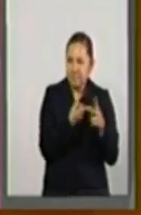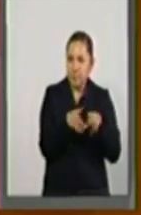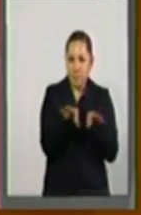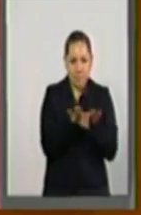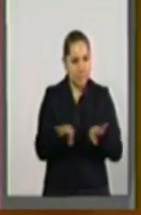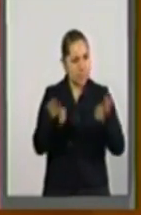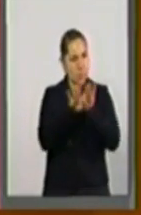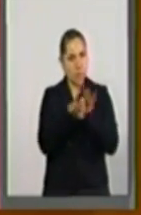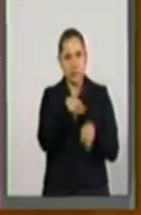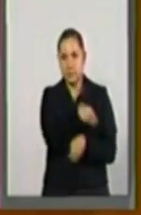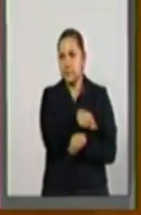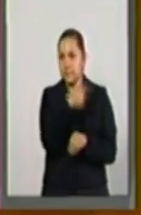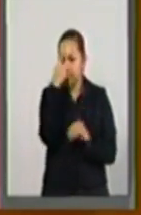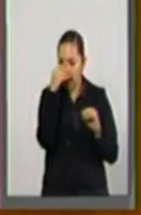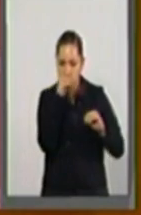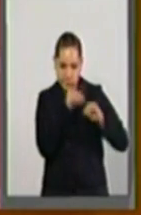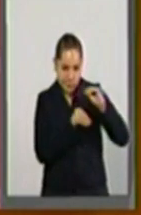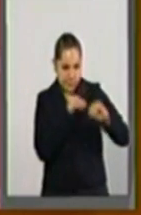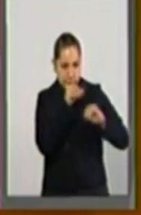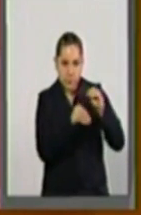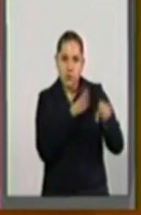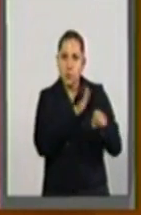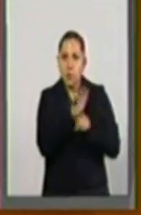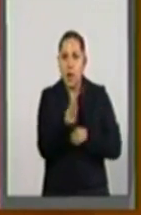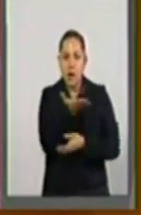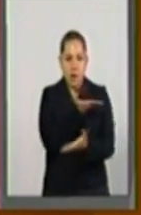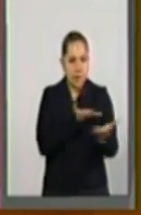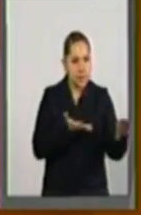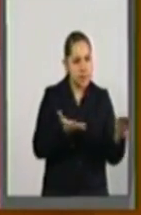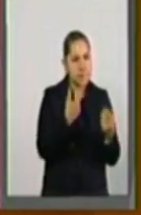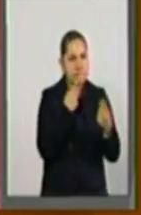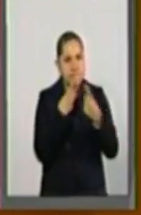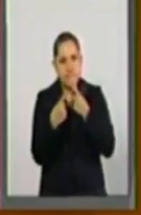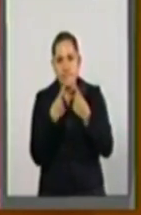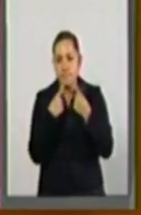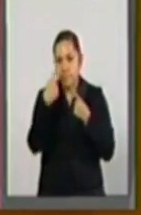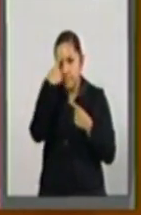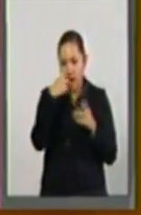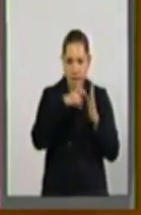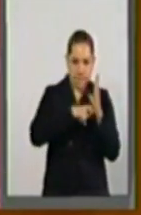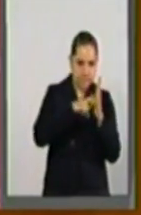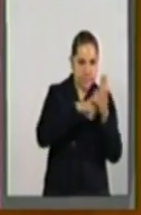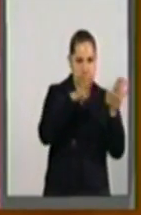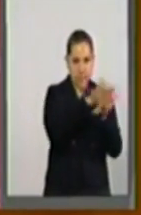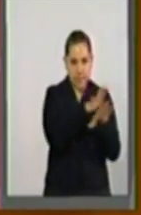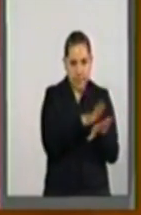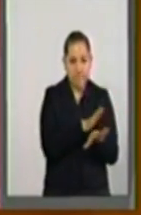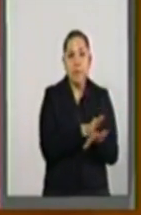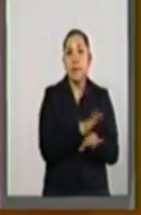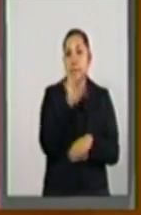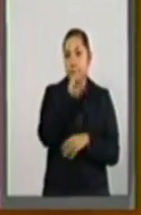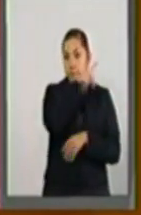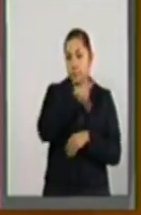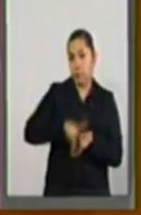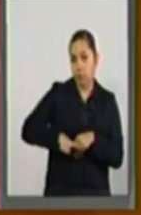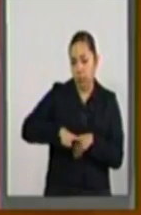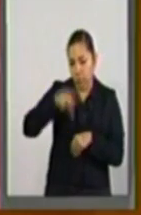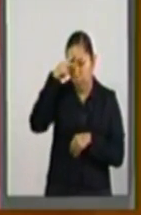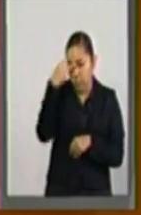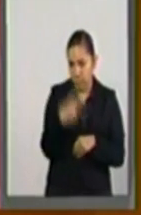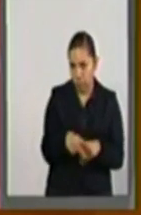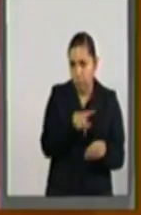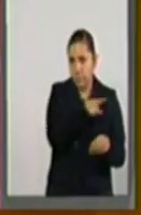evitar elementos que pudieran entrañar alguna condición o limitación a la acción del Estado mexicano en esta